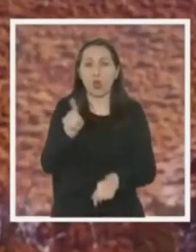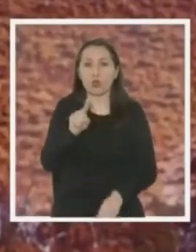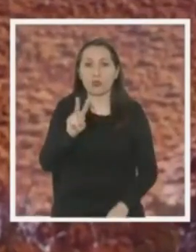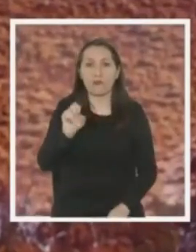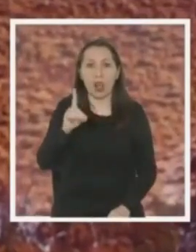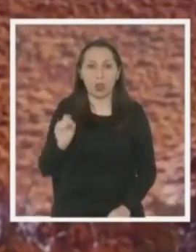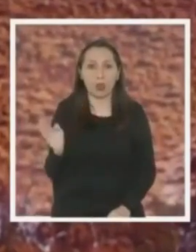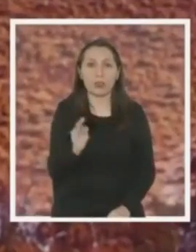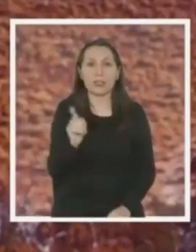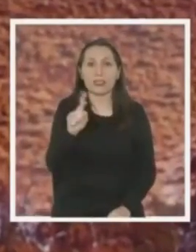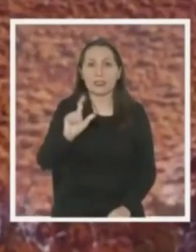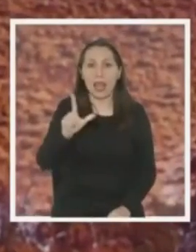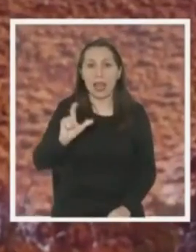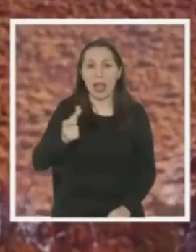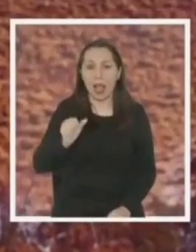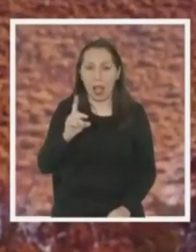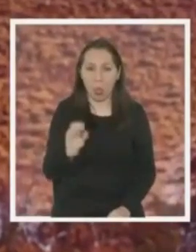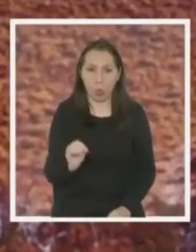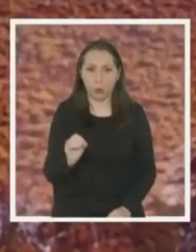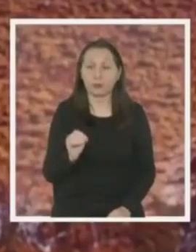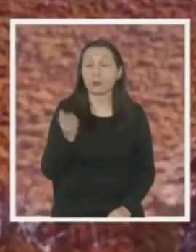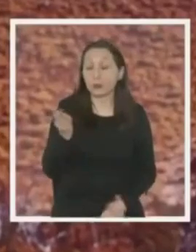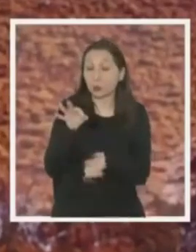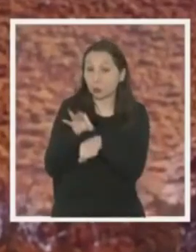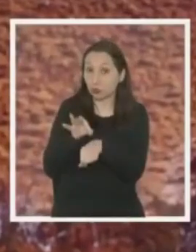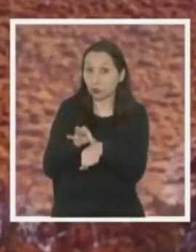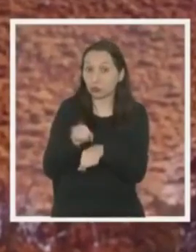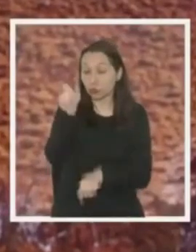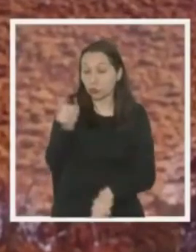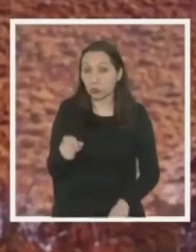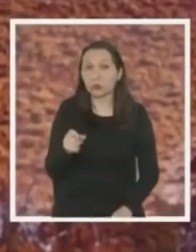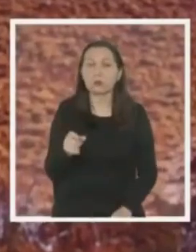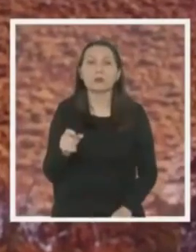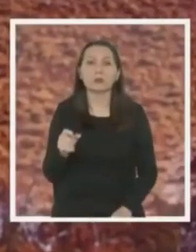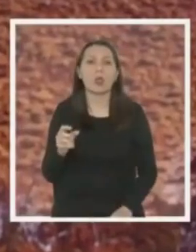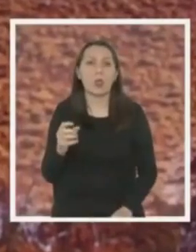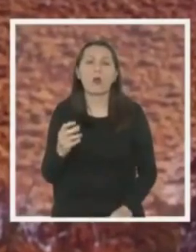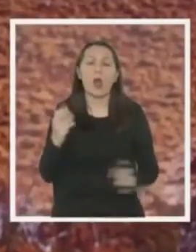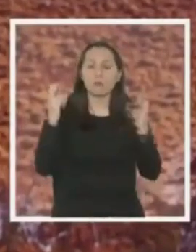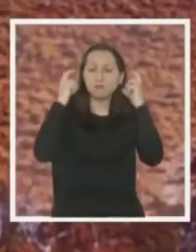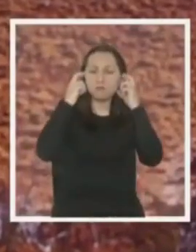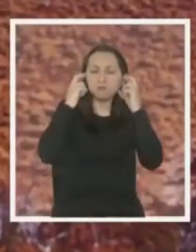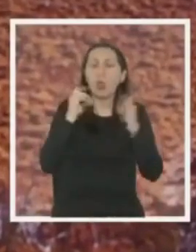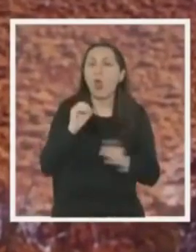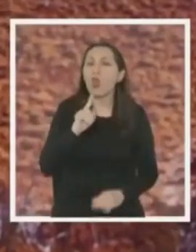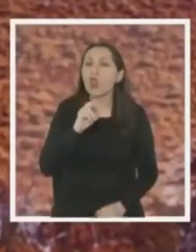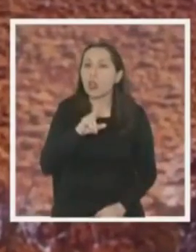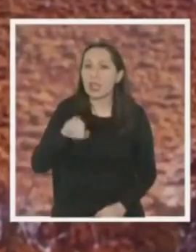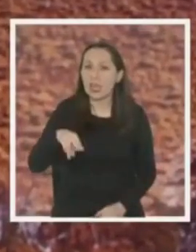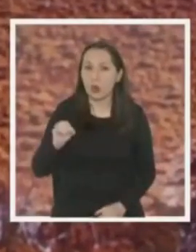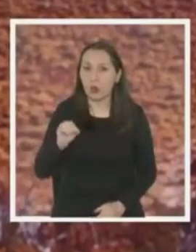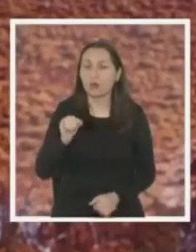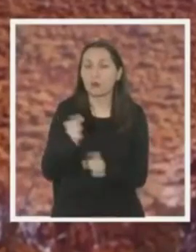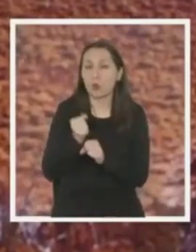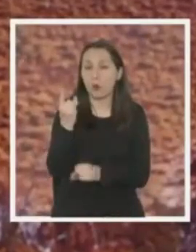Osvaldo Salgado Cepeda. El doctor Salgado es otorrinolaringólogo de la Universidad de Chile y hasta hoy ejerce